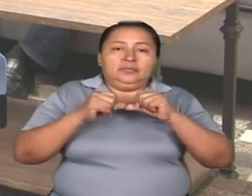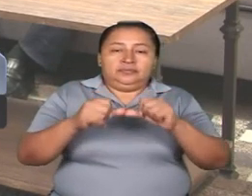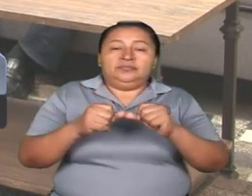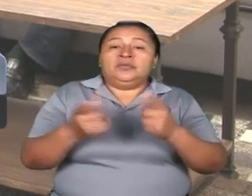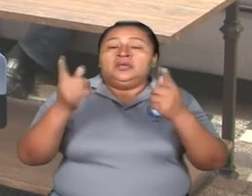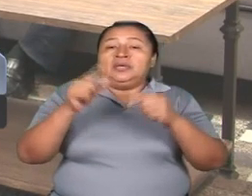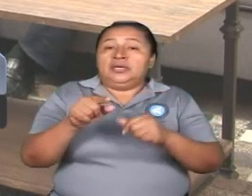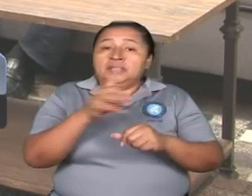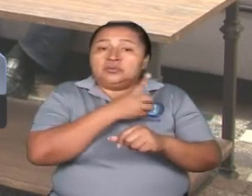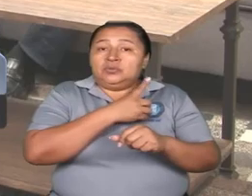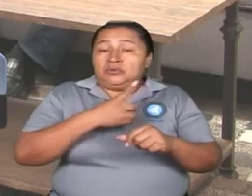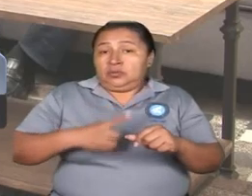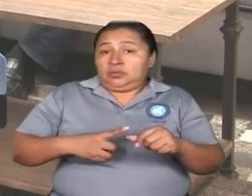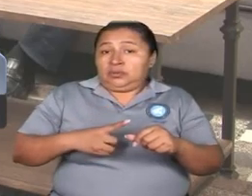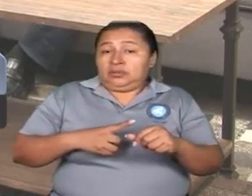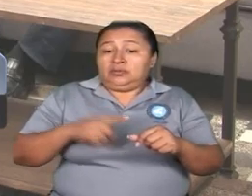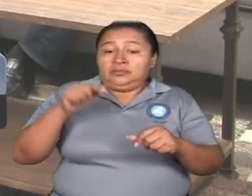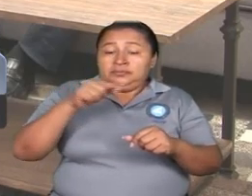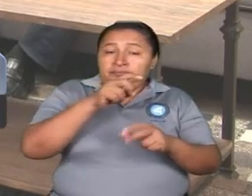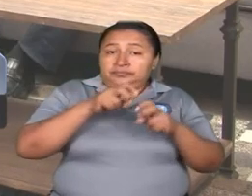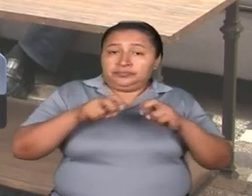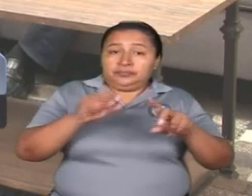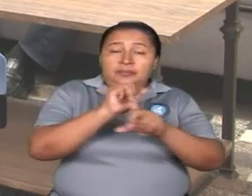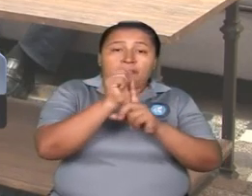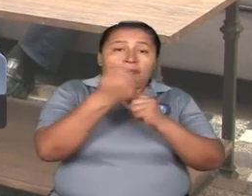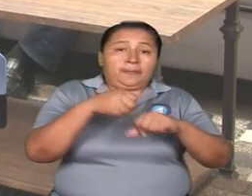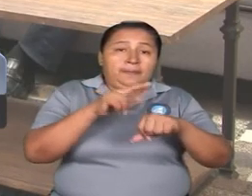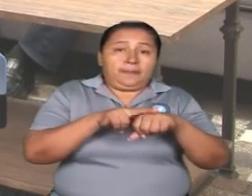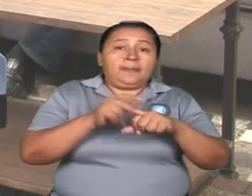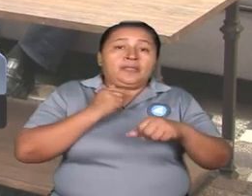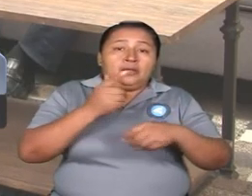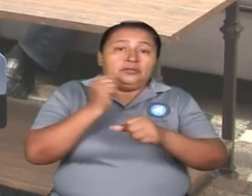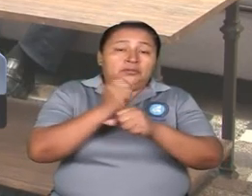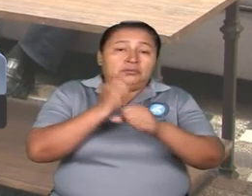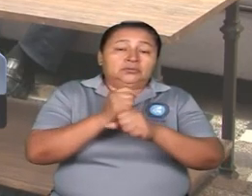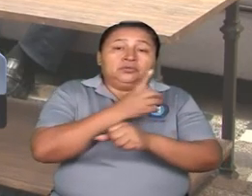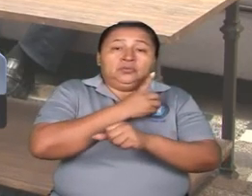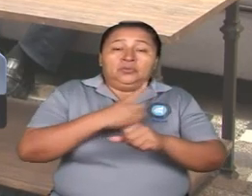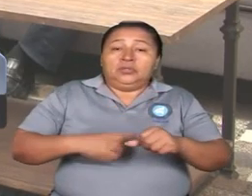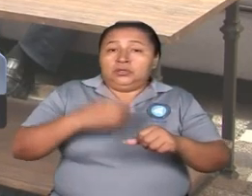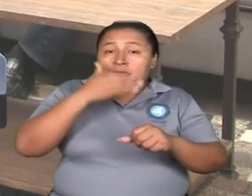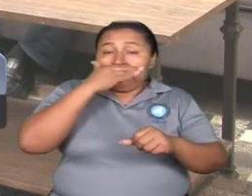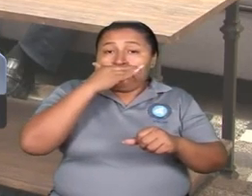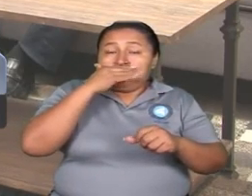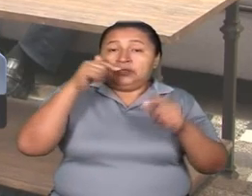los diputados de la Asamblea Nacional, especialmente los diputados sandinistas,